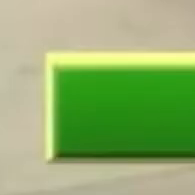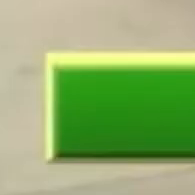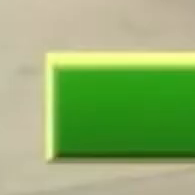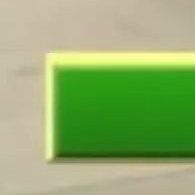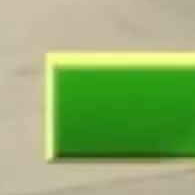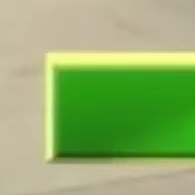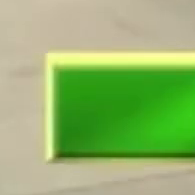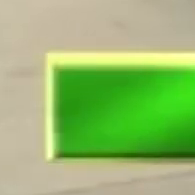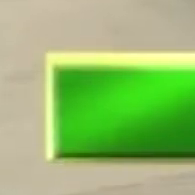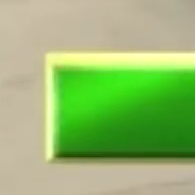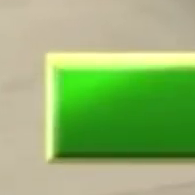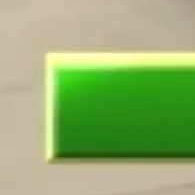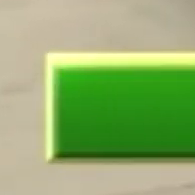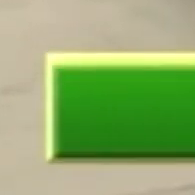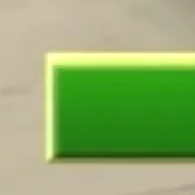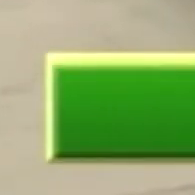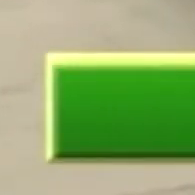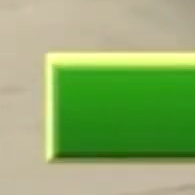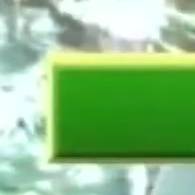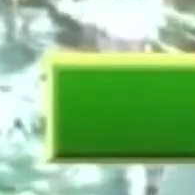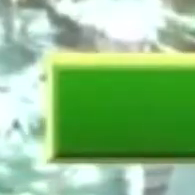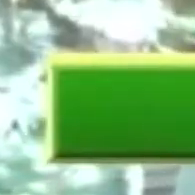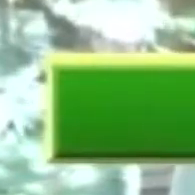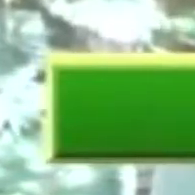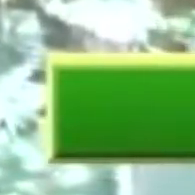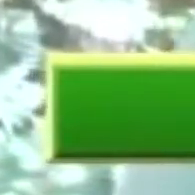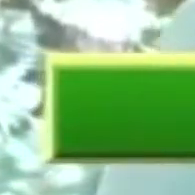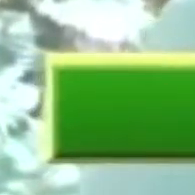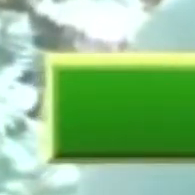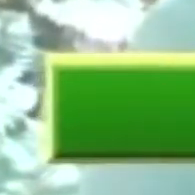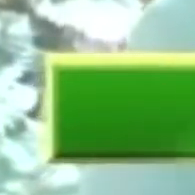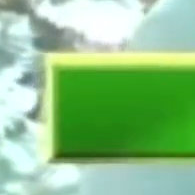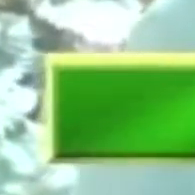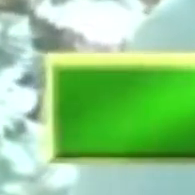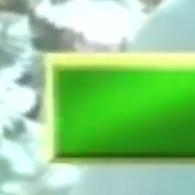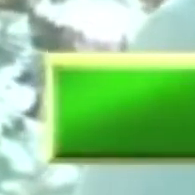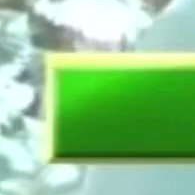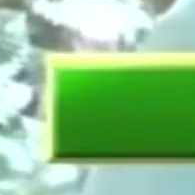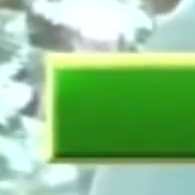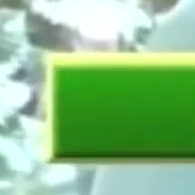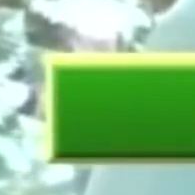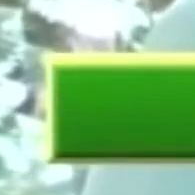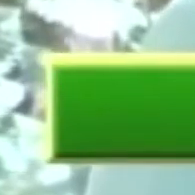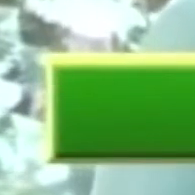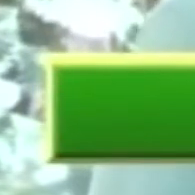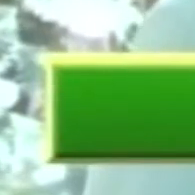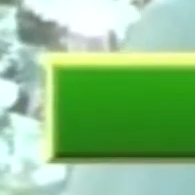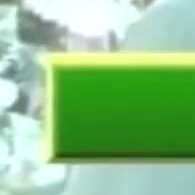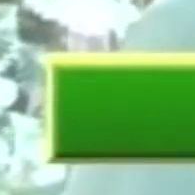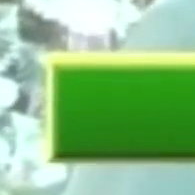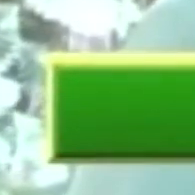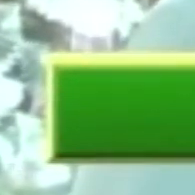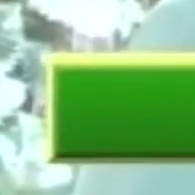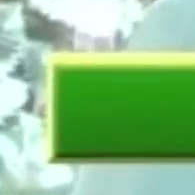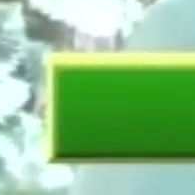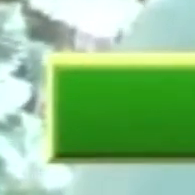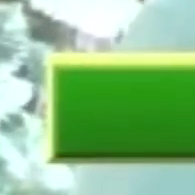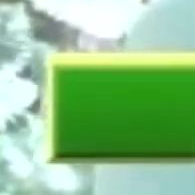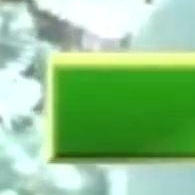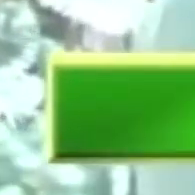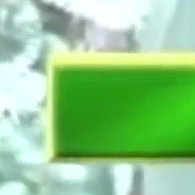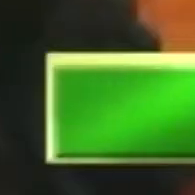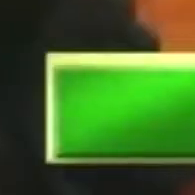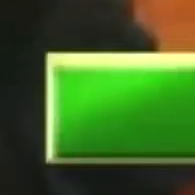cual se privatiza el espacio público para uso de parqueo. Existen dos sentencias, la T-607 del 15 y la T-231 del